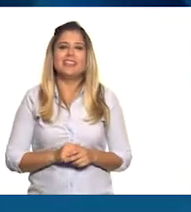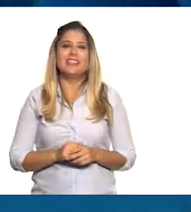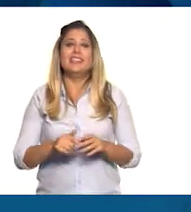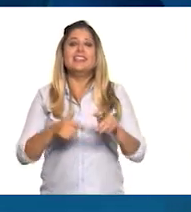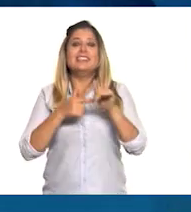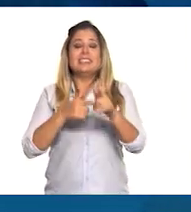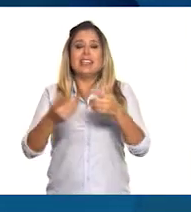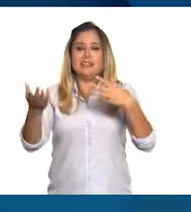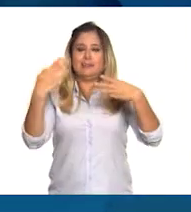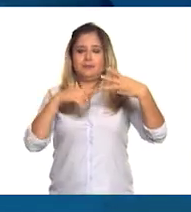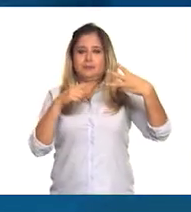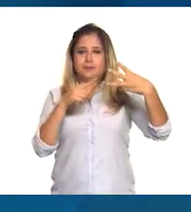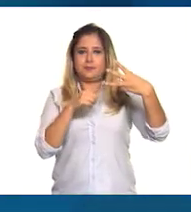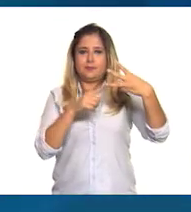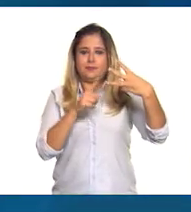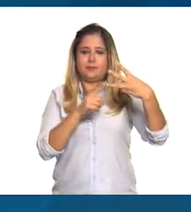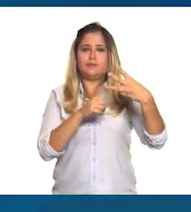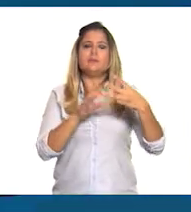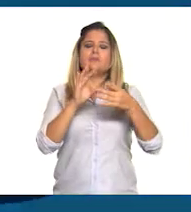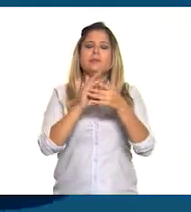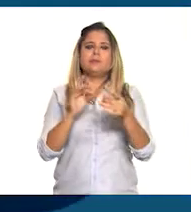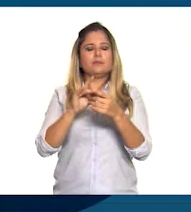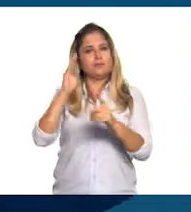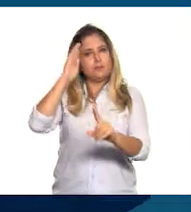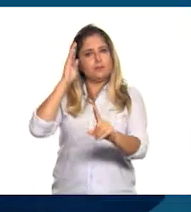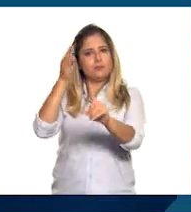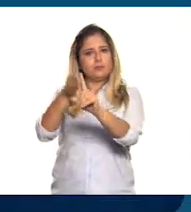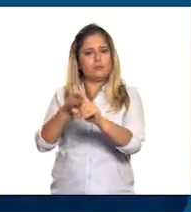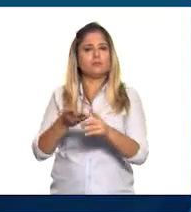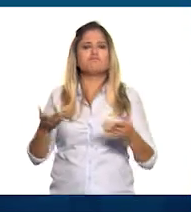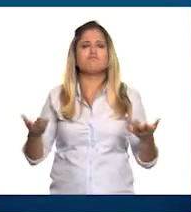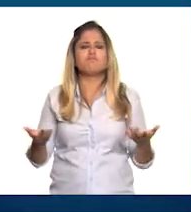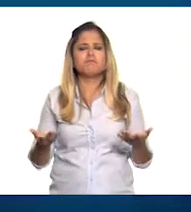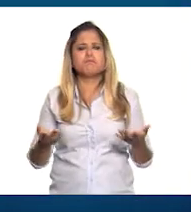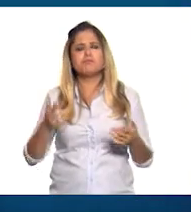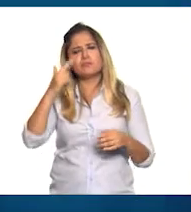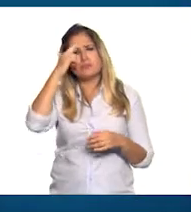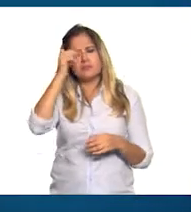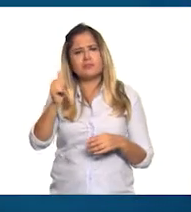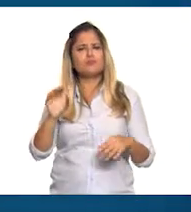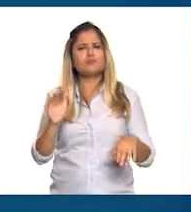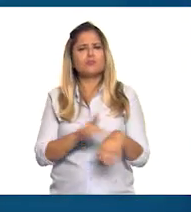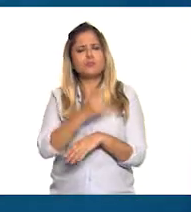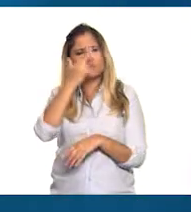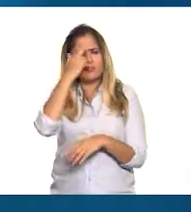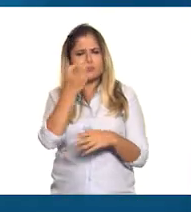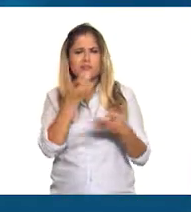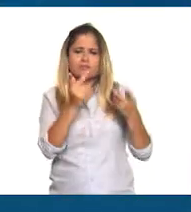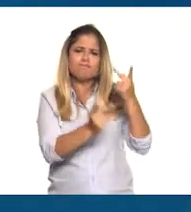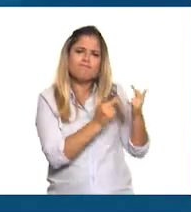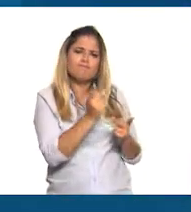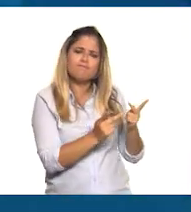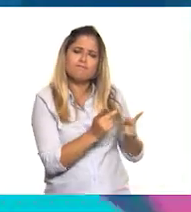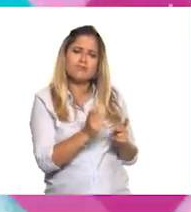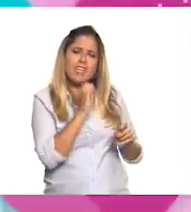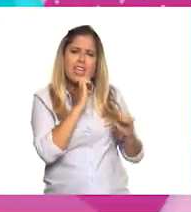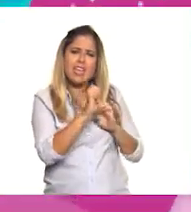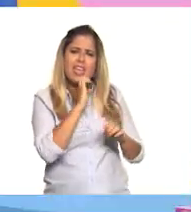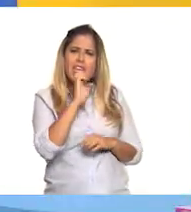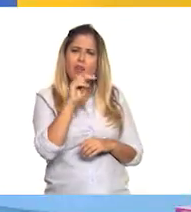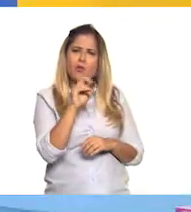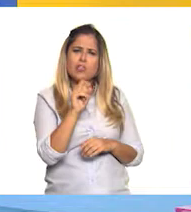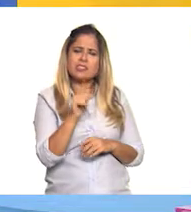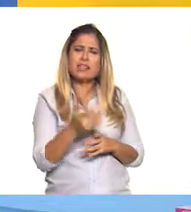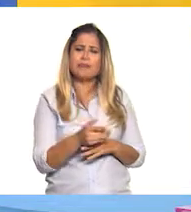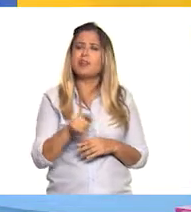continuaría el punto 3, que es definir el propósito, es decir, la razón de hacer la encuesta. A ver, María, ¿qué los